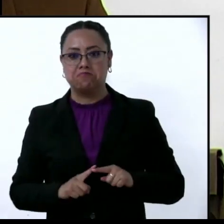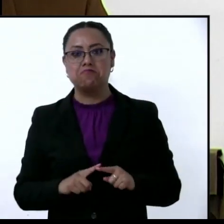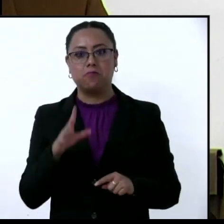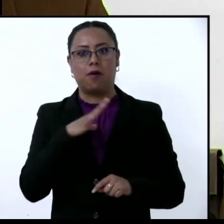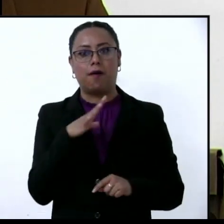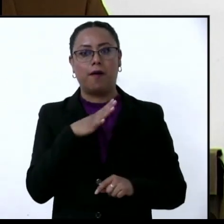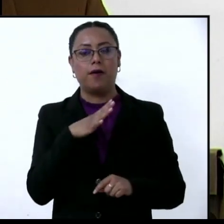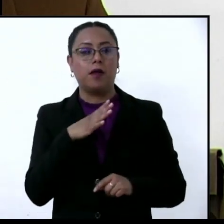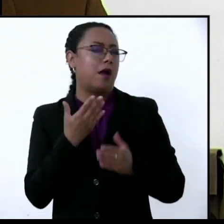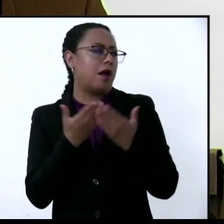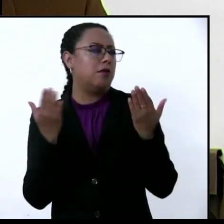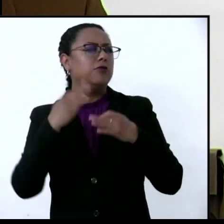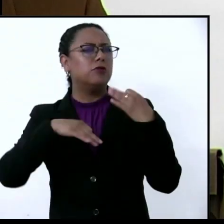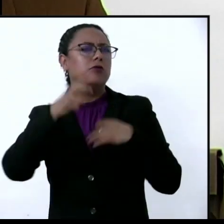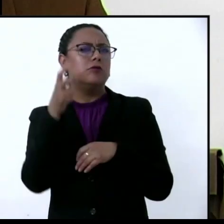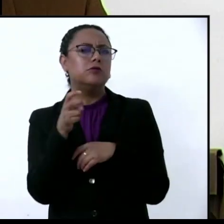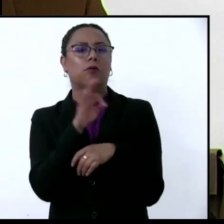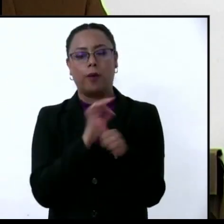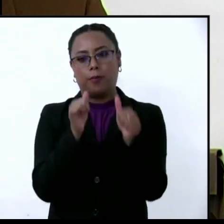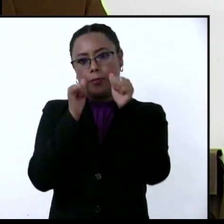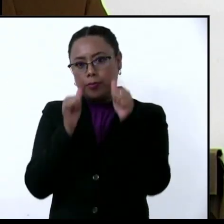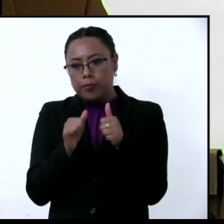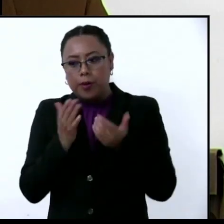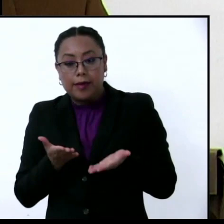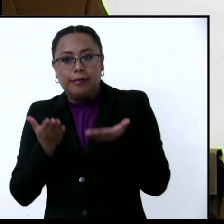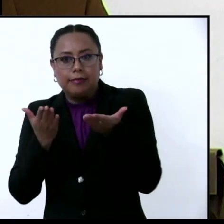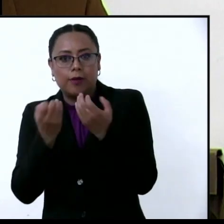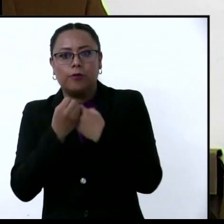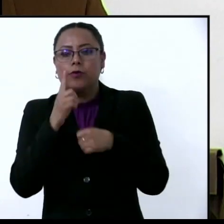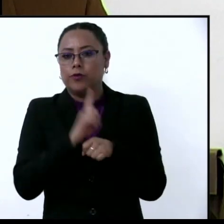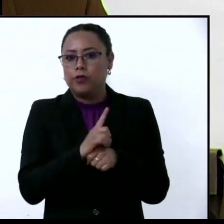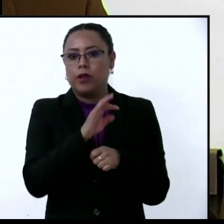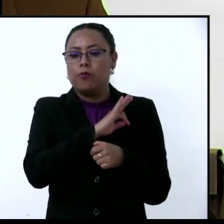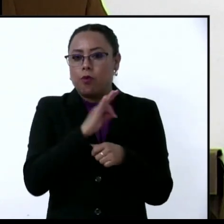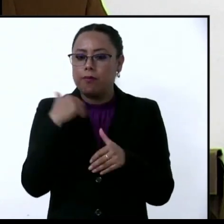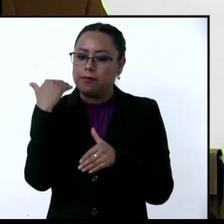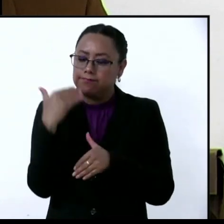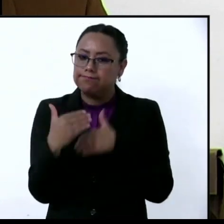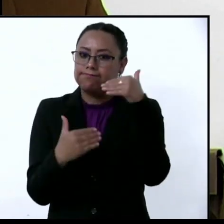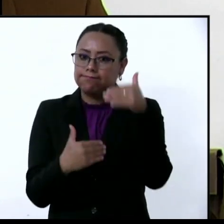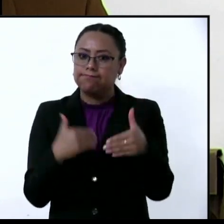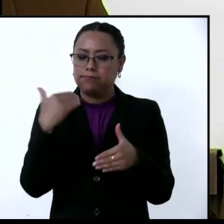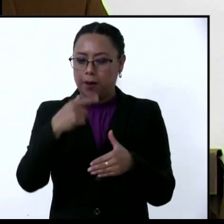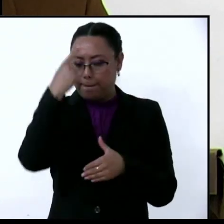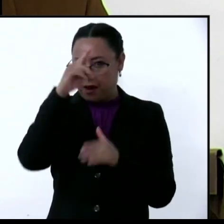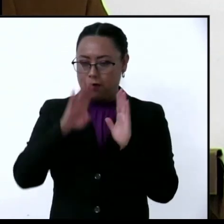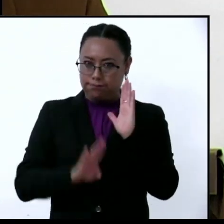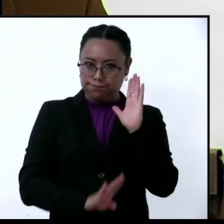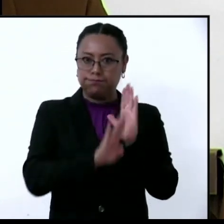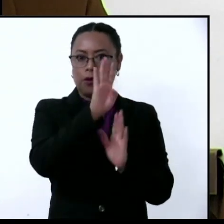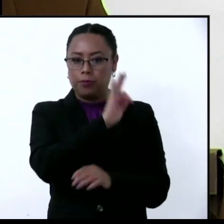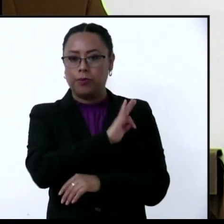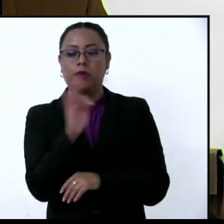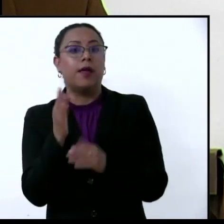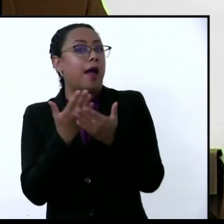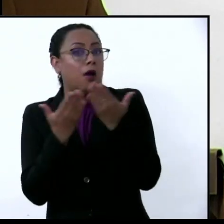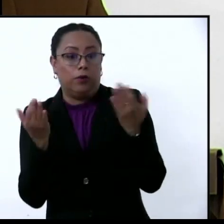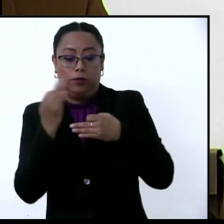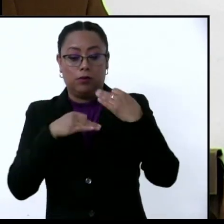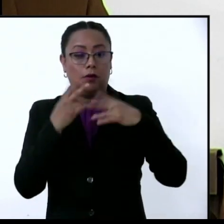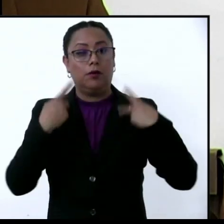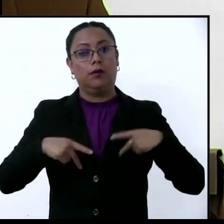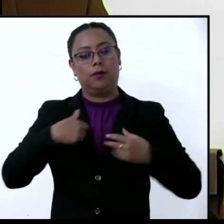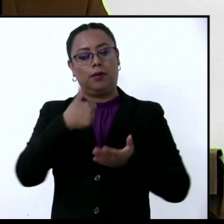que brinda la posibilidad pues de generar procesos de avance. Todas las personas conciliadoras cuentan